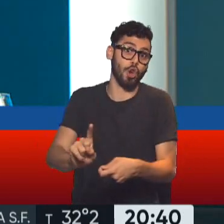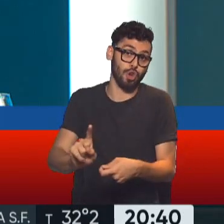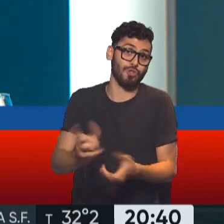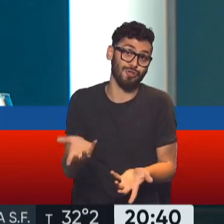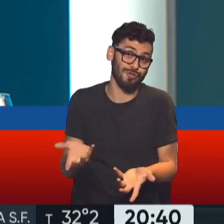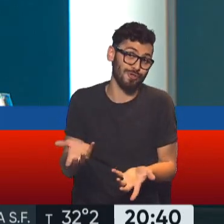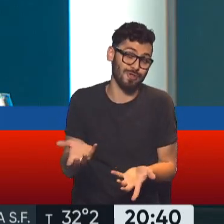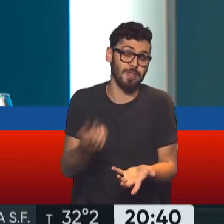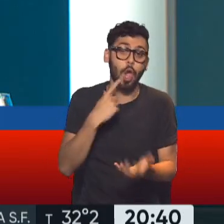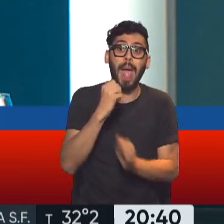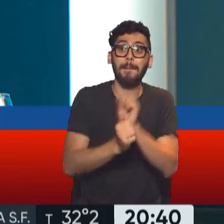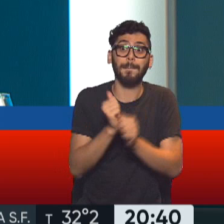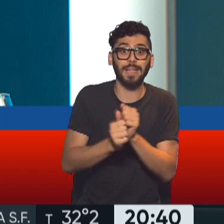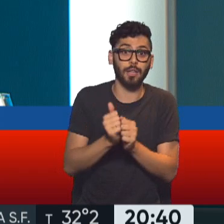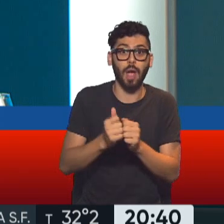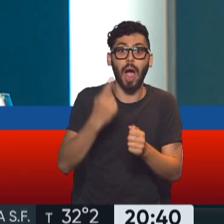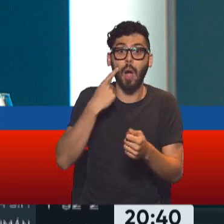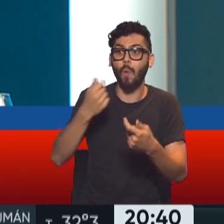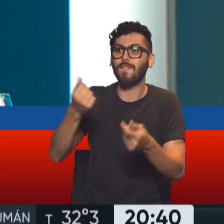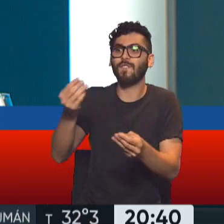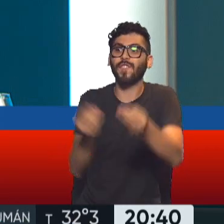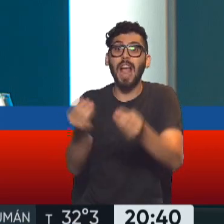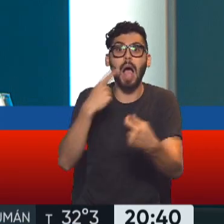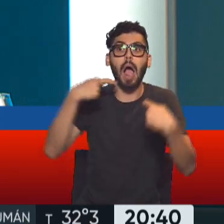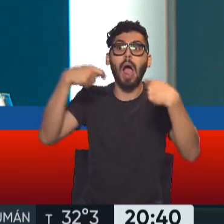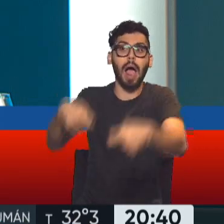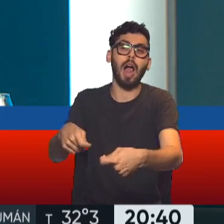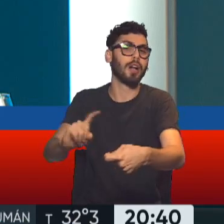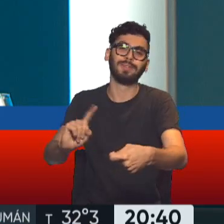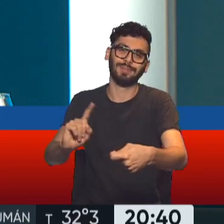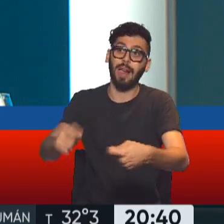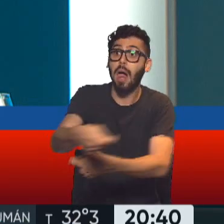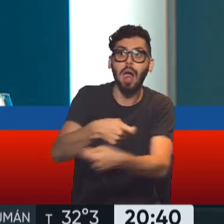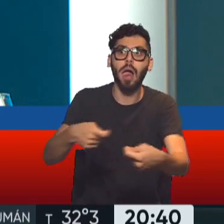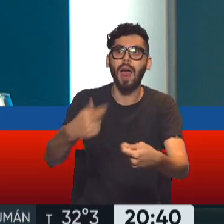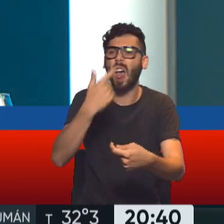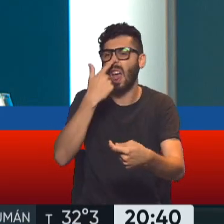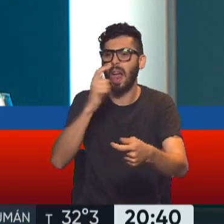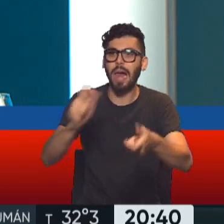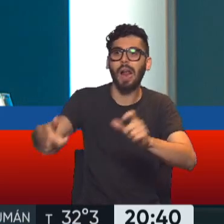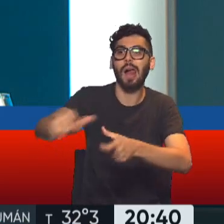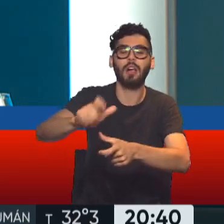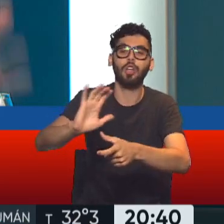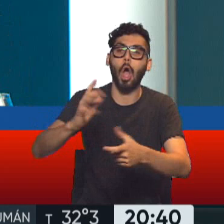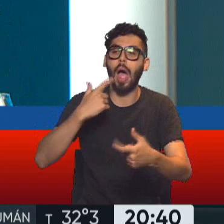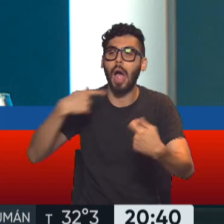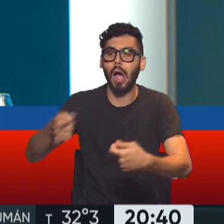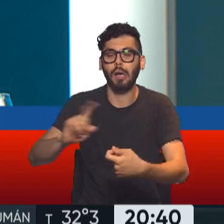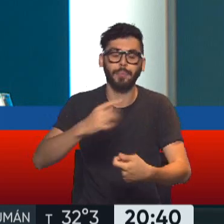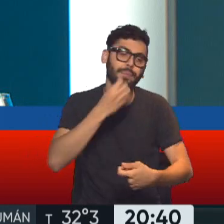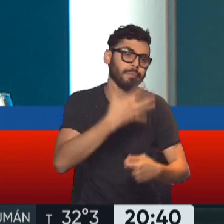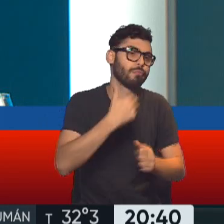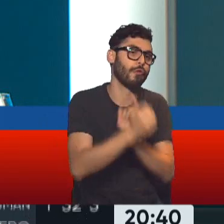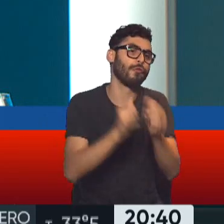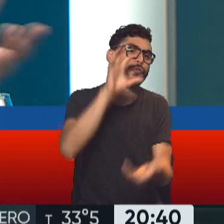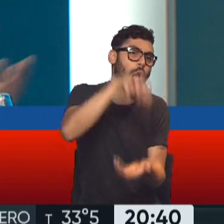entonces empresario, en lugar de jugar en la ruleta financiera, dice, no, bueno, yo ahora construyo una fábrica, produzco